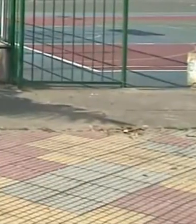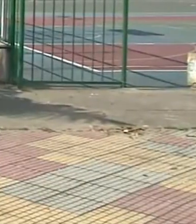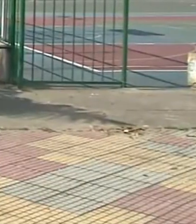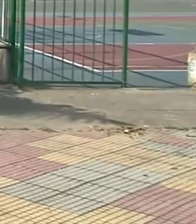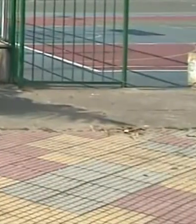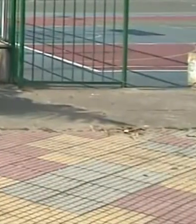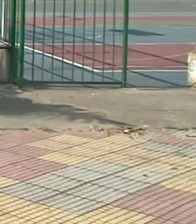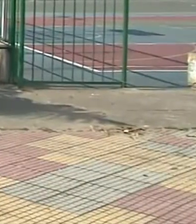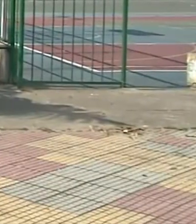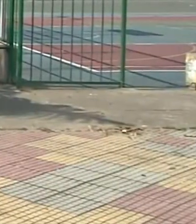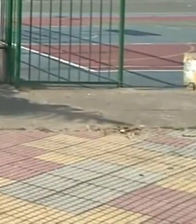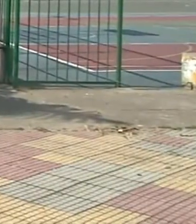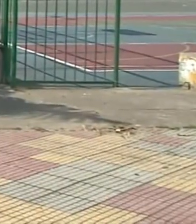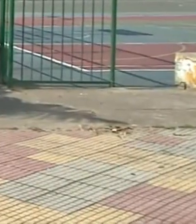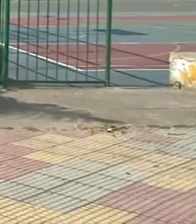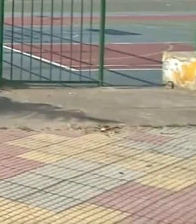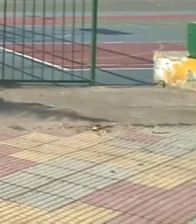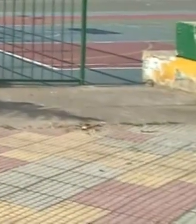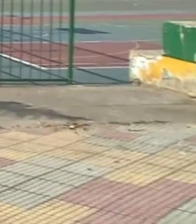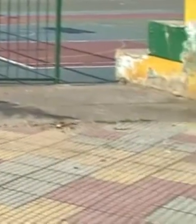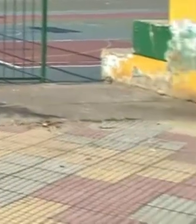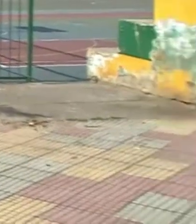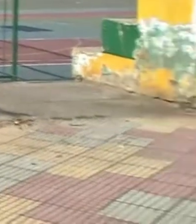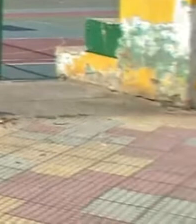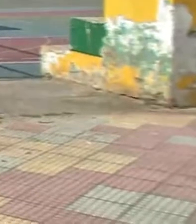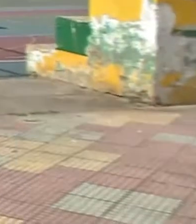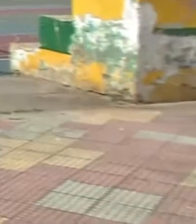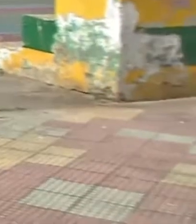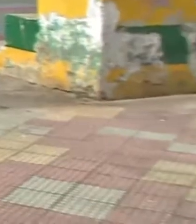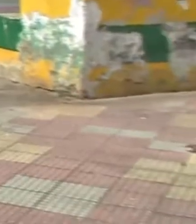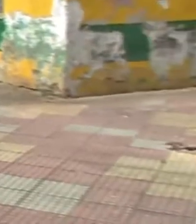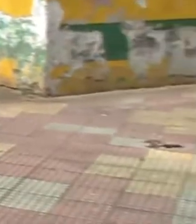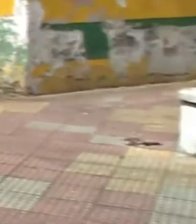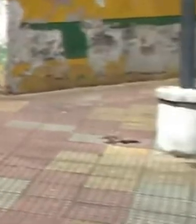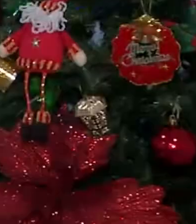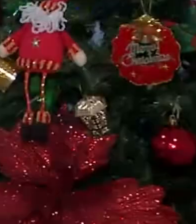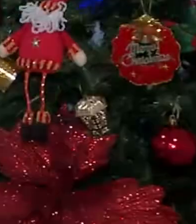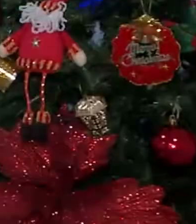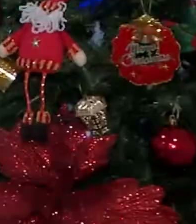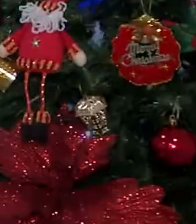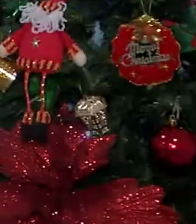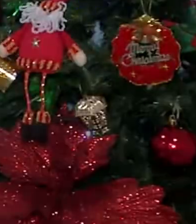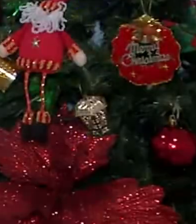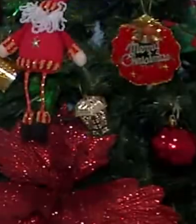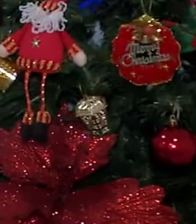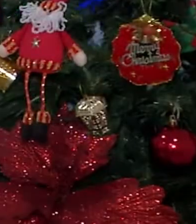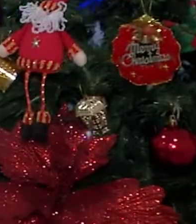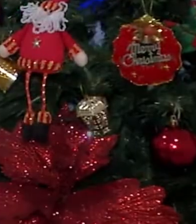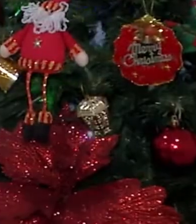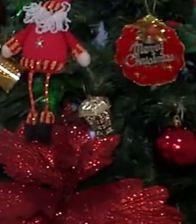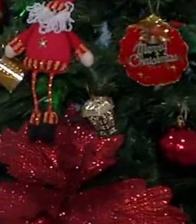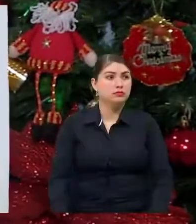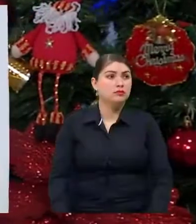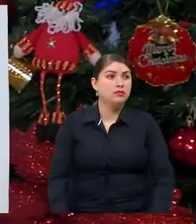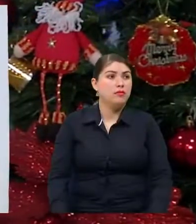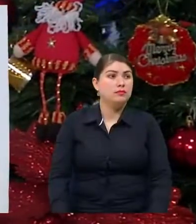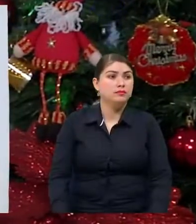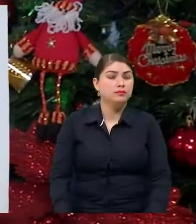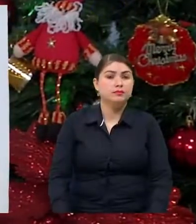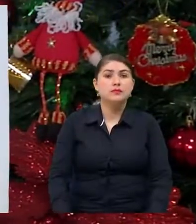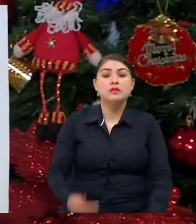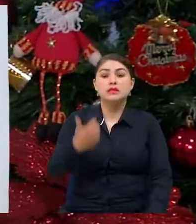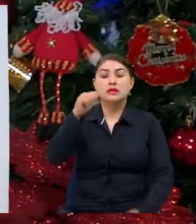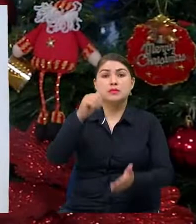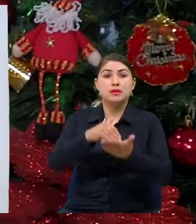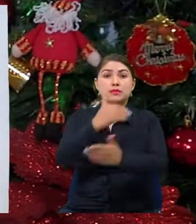del presupuesto del próximo año. Un 25% de mayor inversión, más de 122 mil millones de pesos en inversión en infraestructura, 10 mil millones